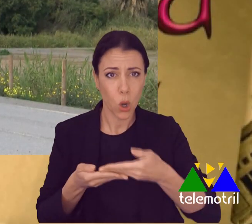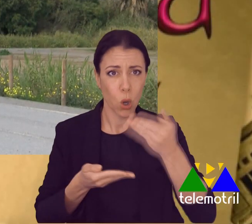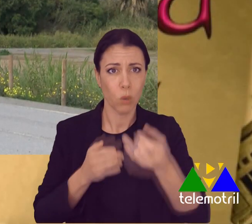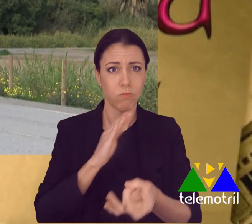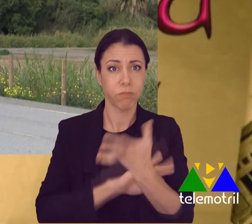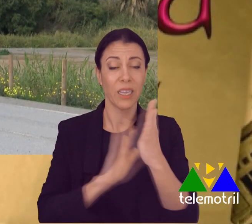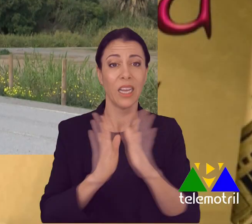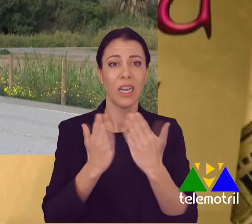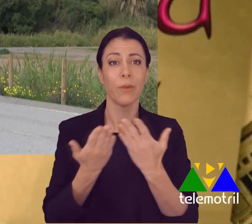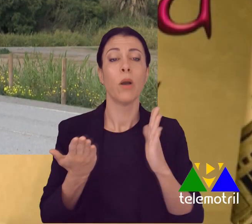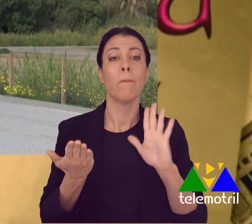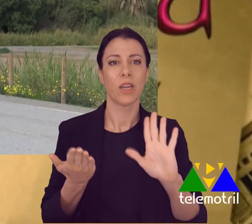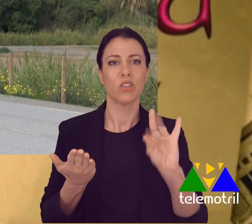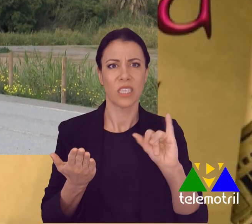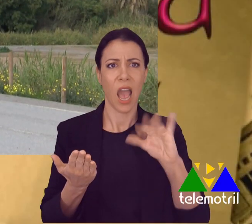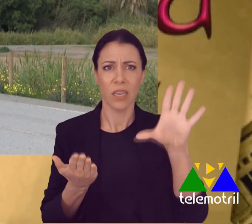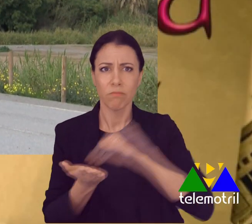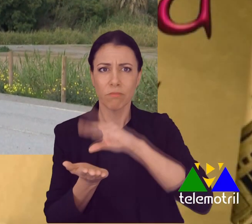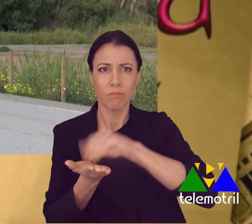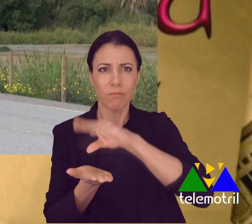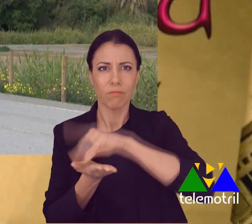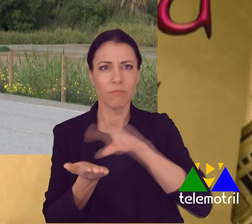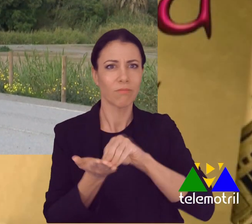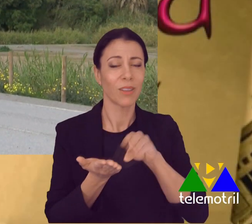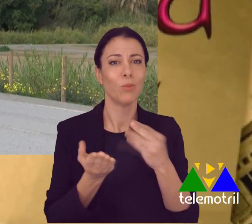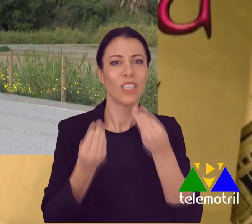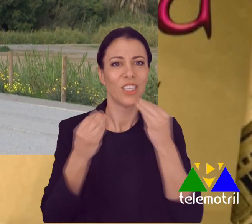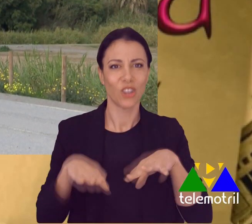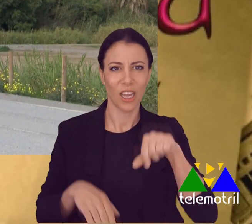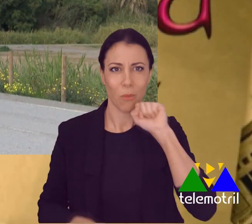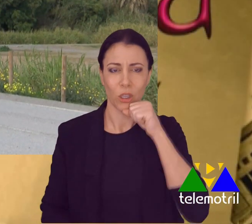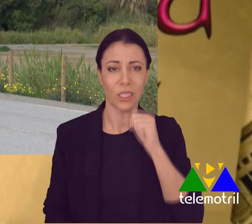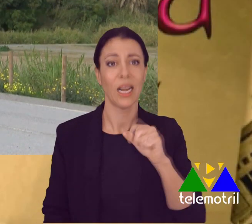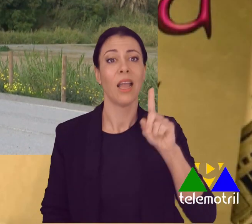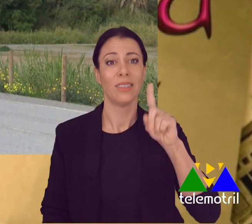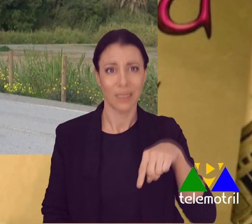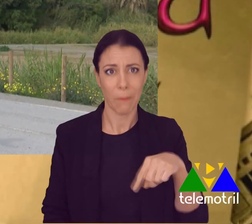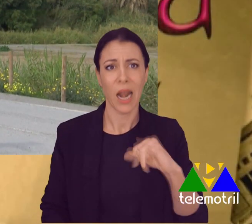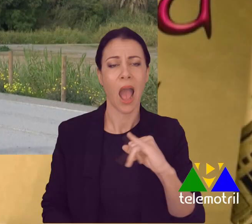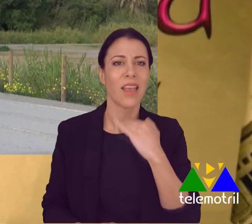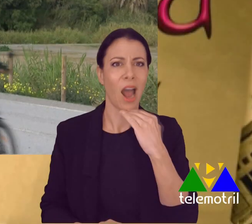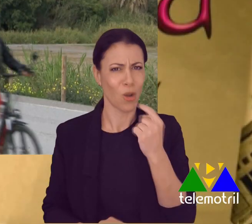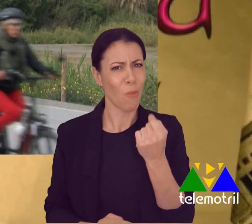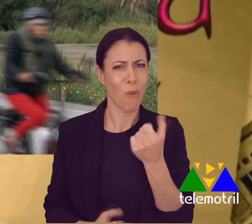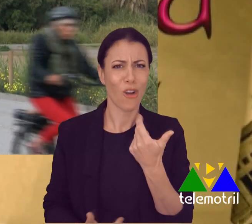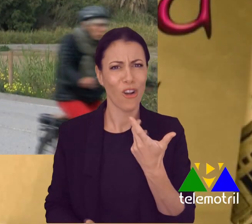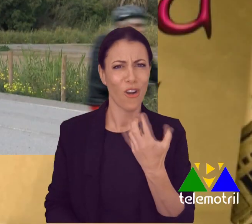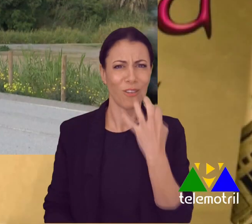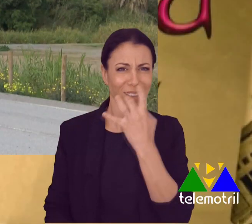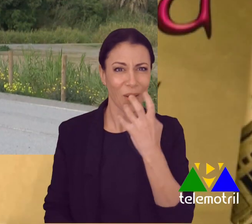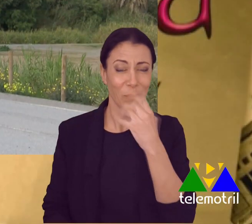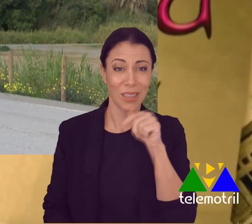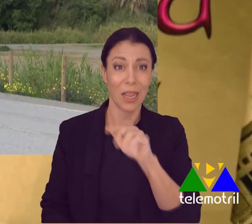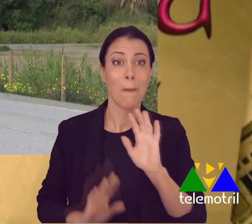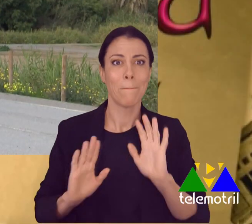pero recoge muchas historias de Motril, es verdad que tiene una parte pues un poco mítica y bueno, en